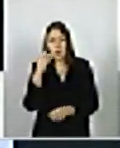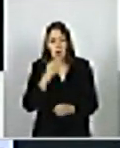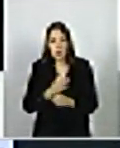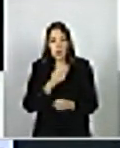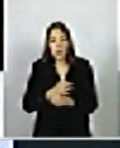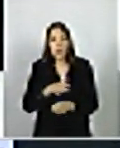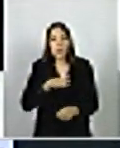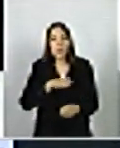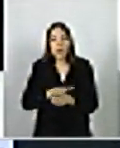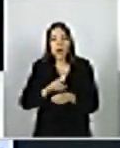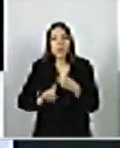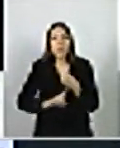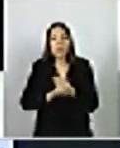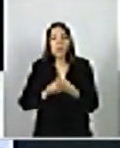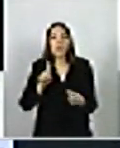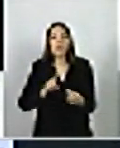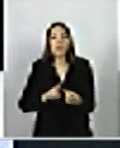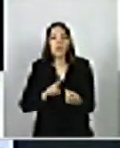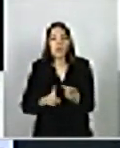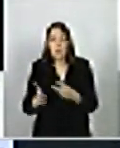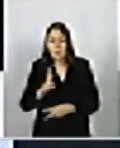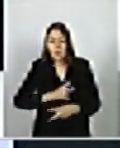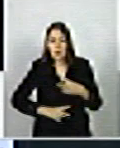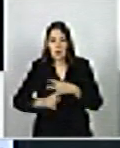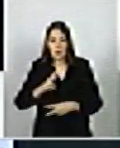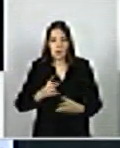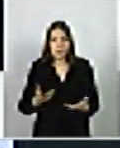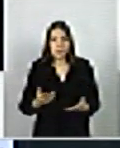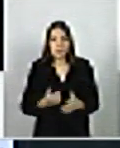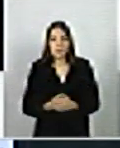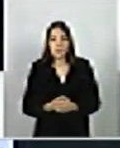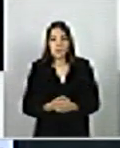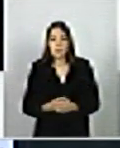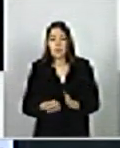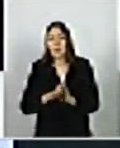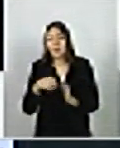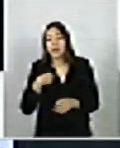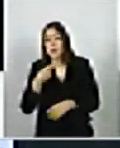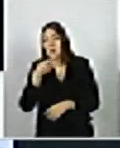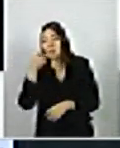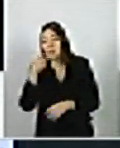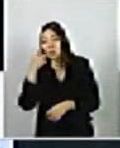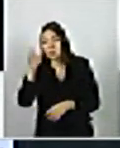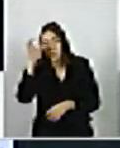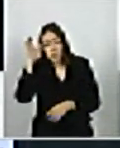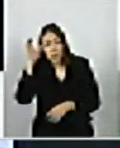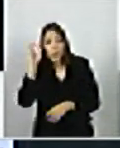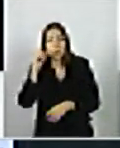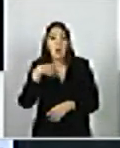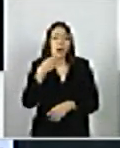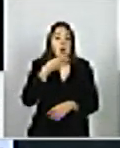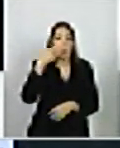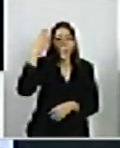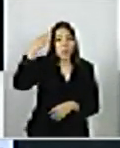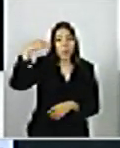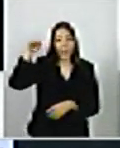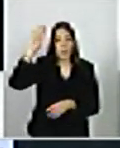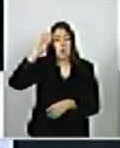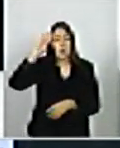problema. Si hablo de China, si hablo de Cuba, van a decir que